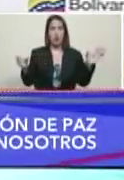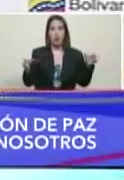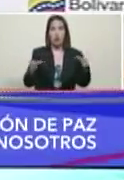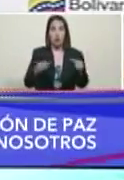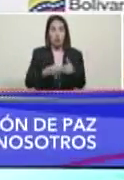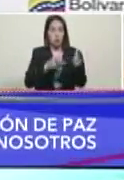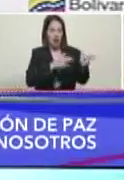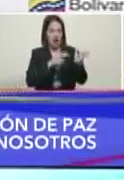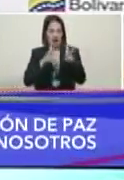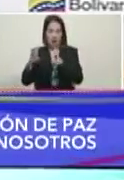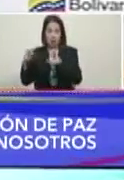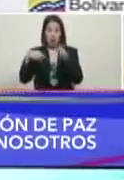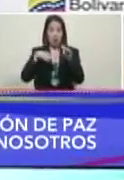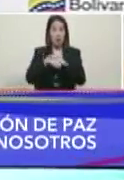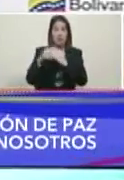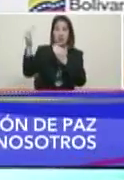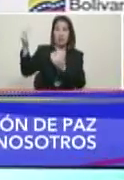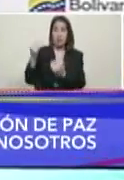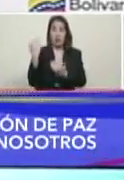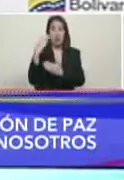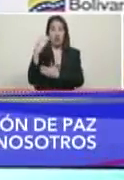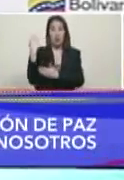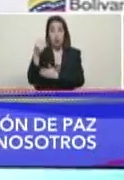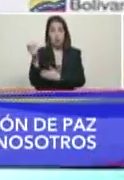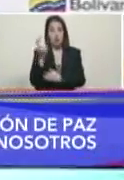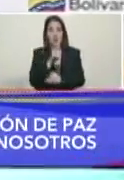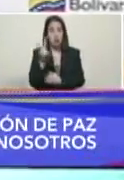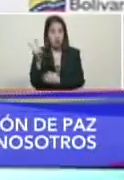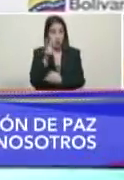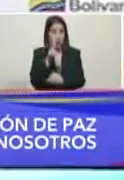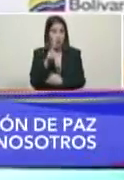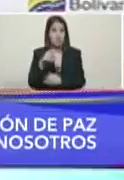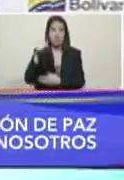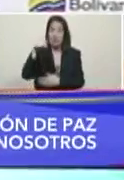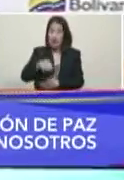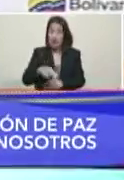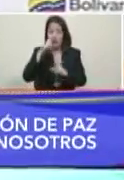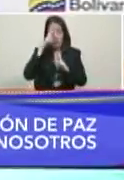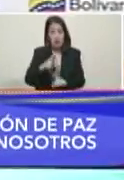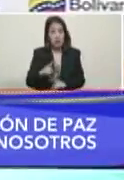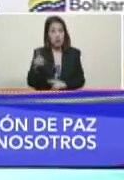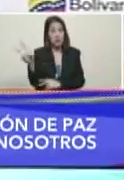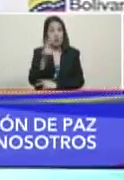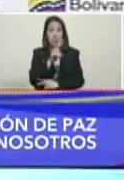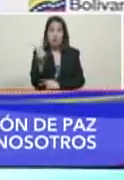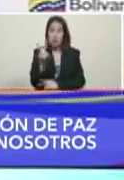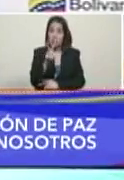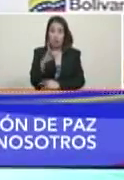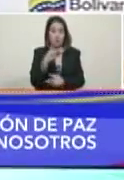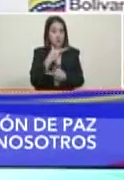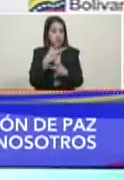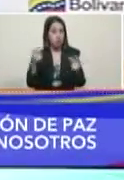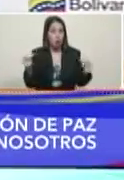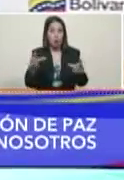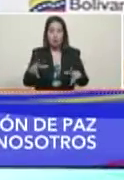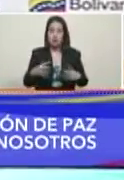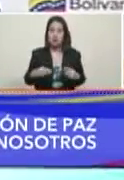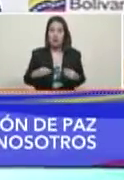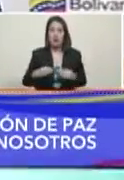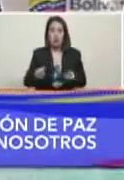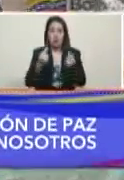armado que entre de Colombia a territorio venezolano. A Venezuela se respeta y no aceptamos ningún grupo